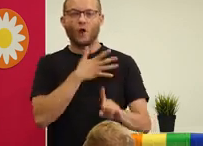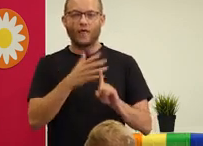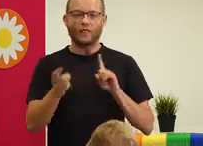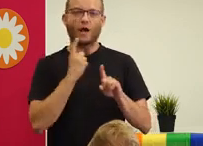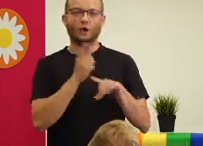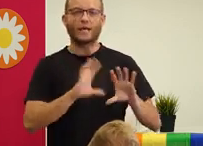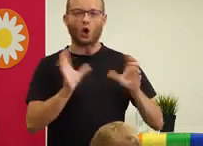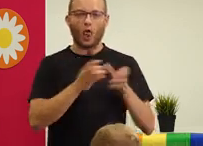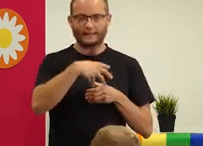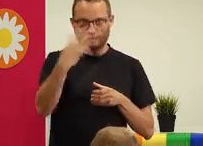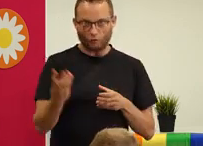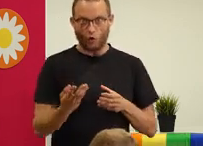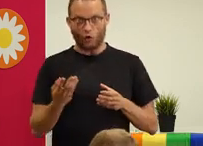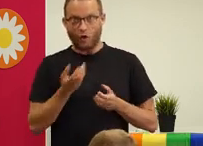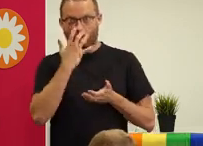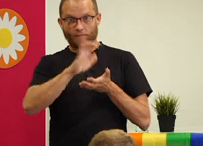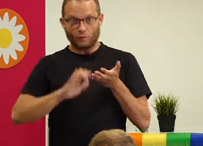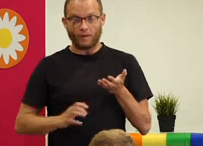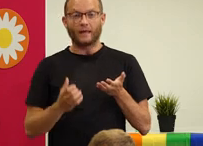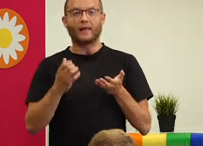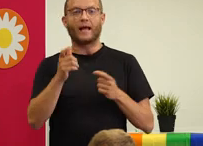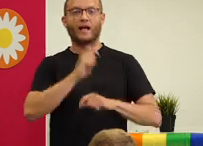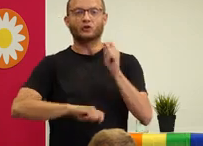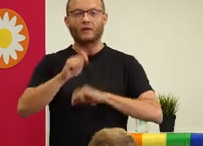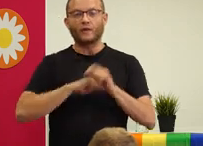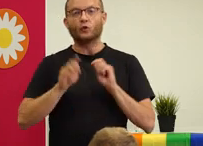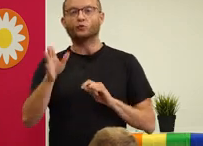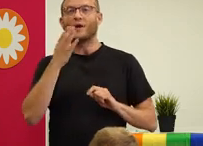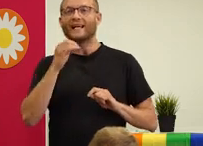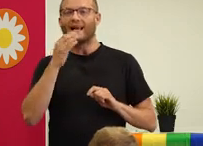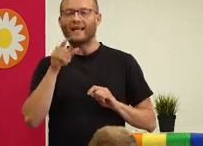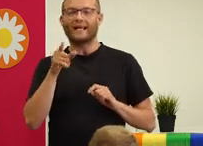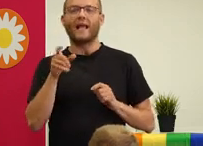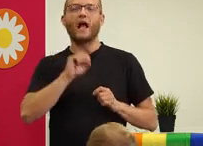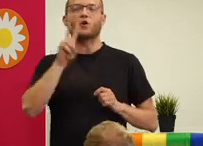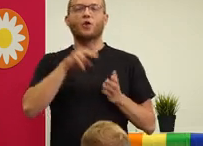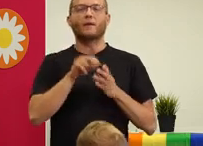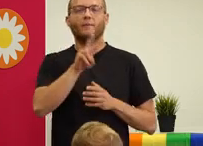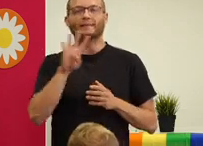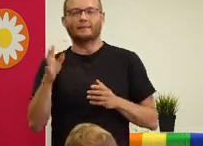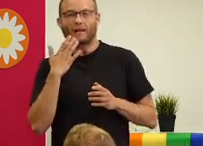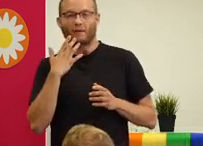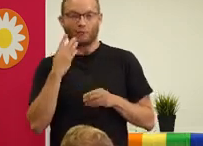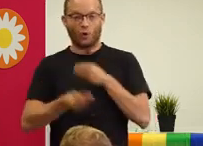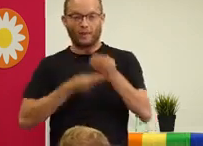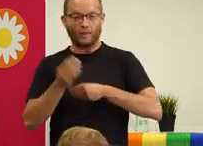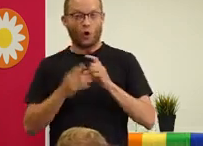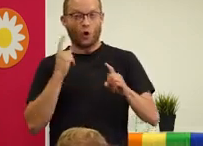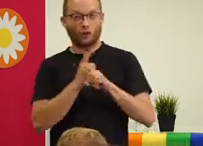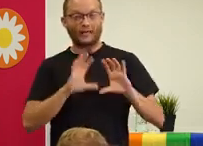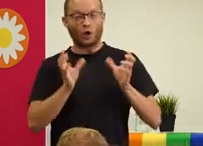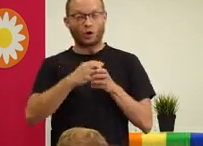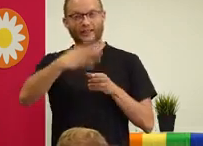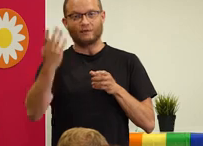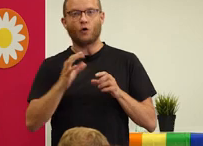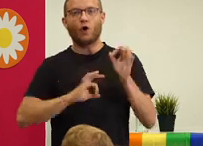el colectivo. Un informe de la asociación de Aguda, que es israelí. En 2023, esos incidentes violentos hacia el colectivo